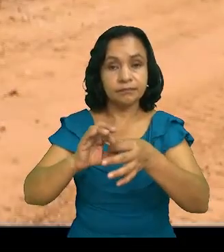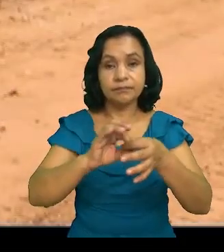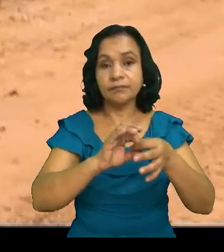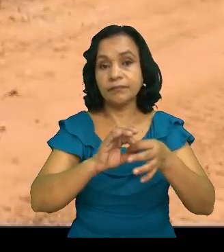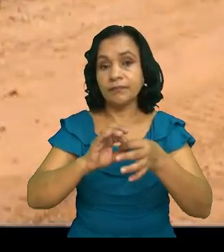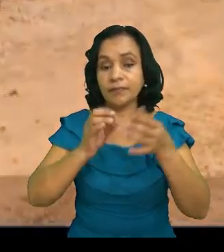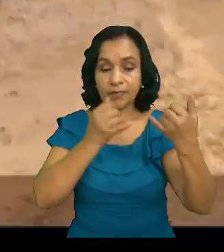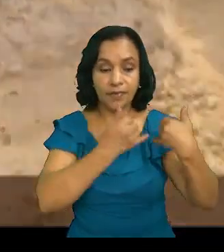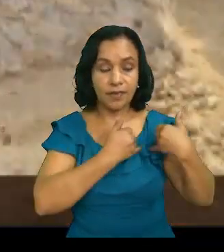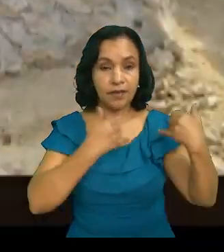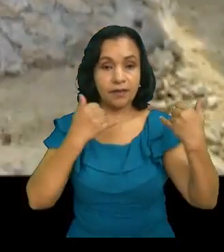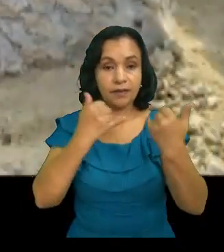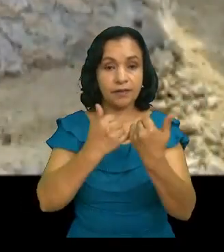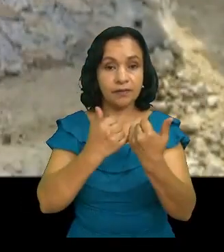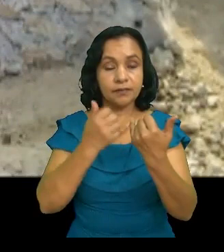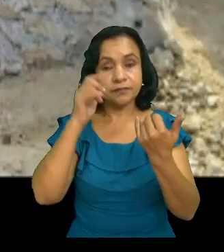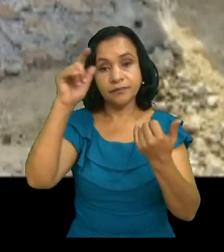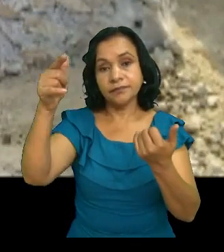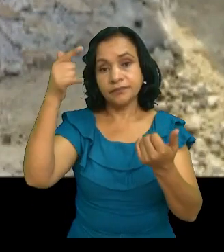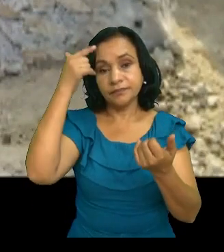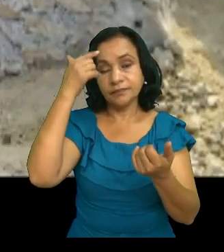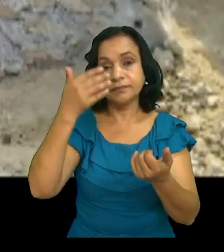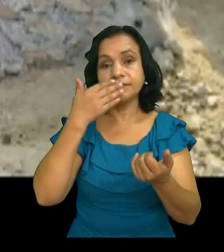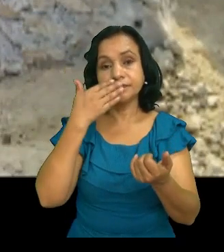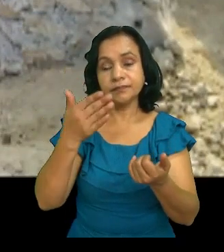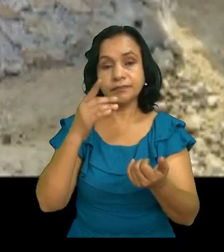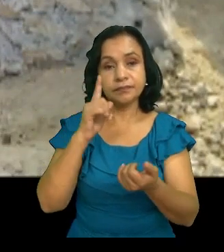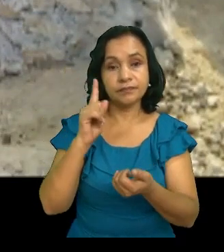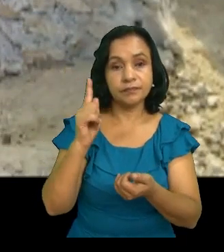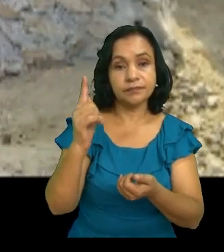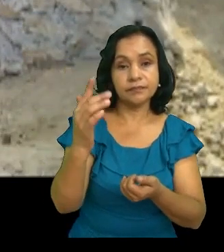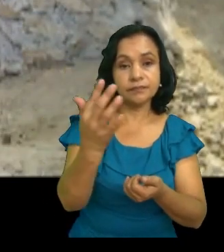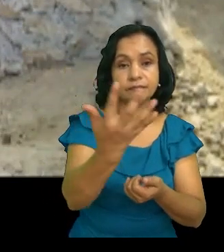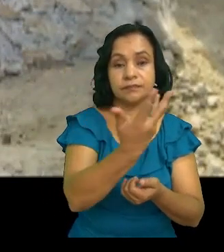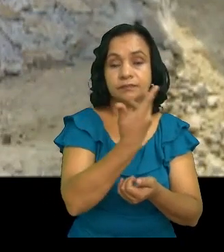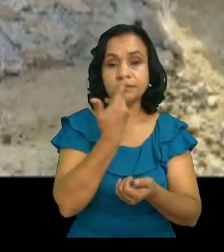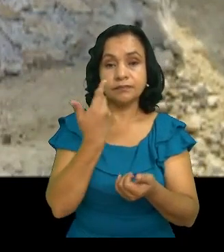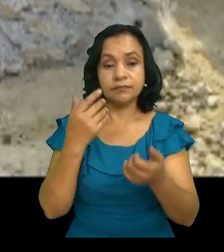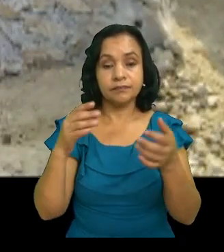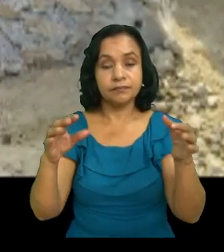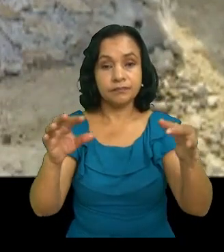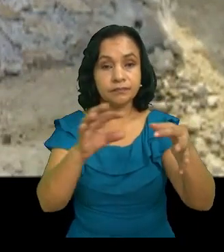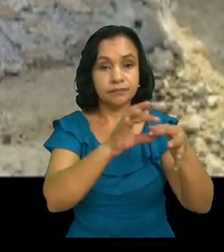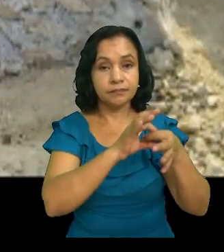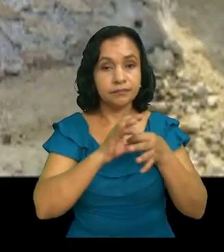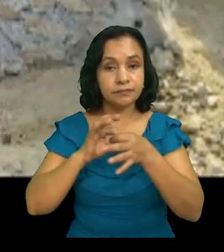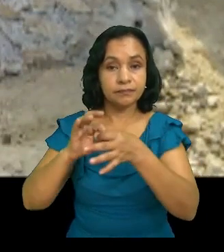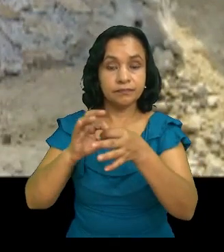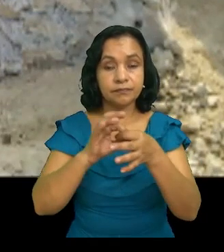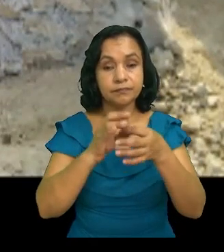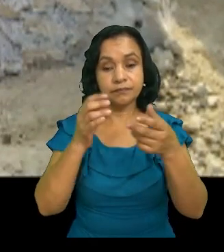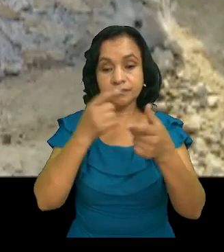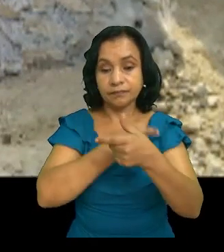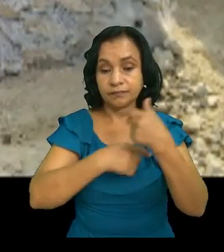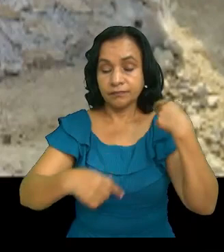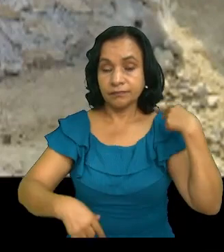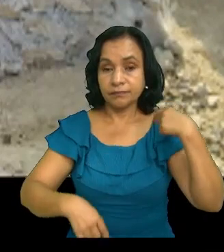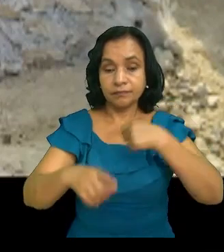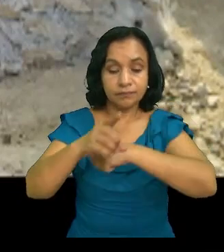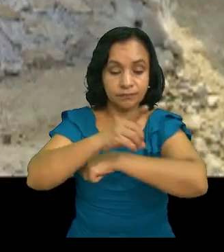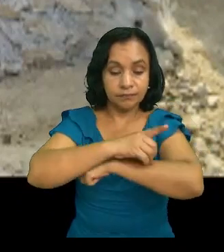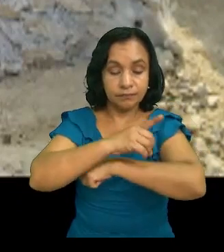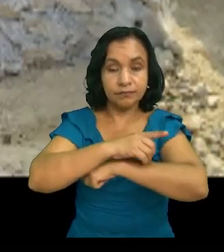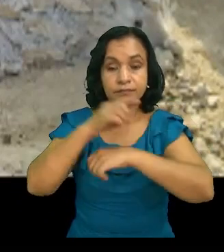de las instituciones de nuestro buen gobierno. Todo esto cuenta con la dirección del presidente Daniel y de la compañera